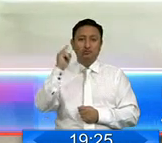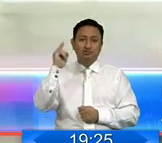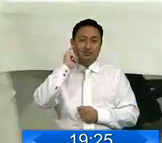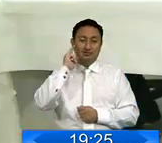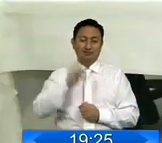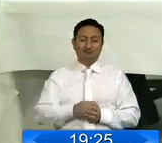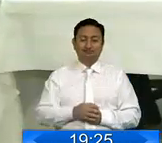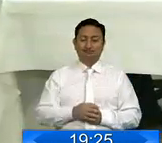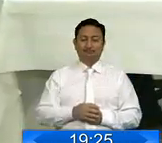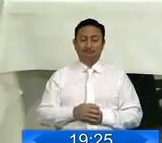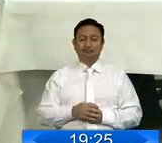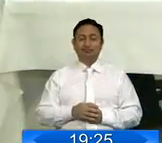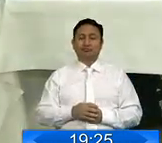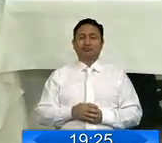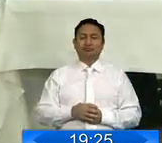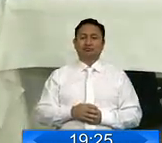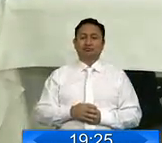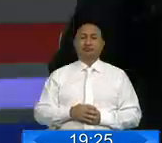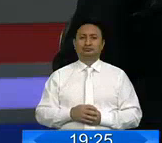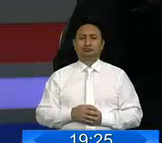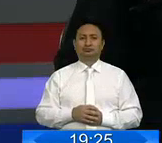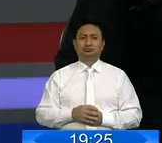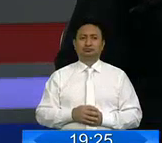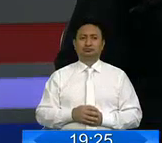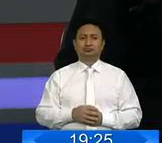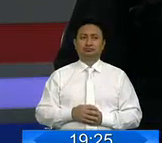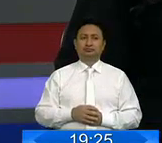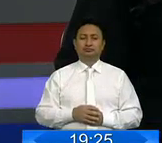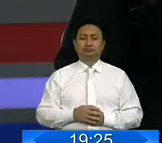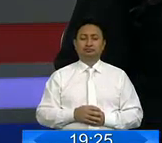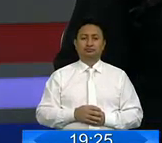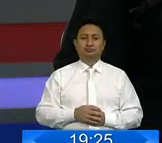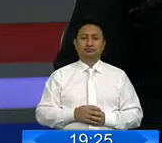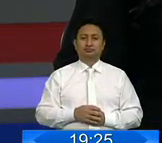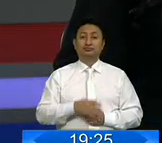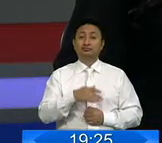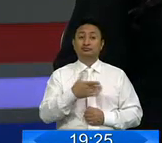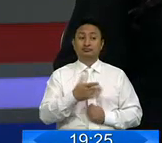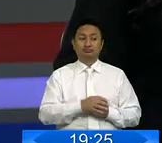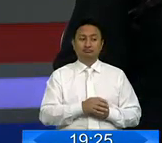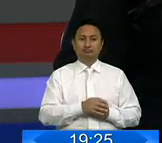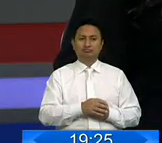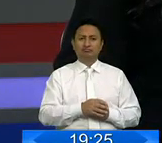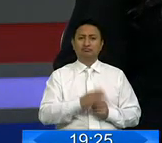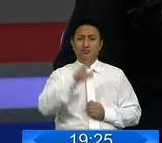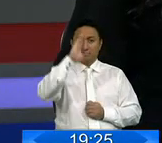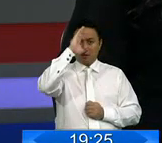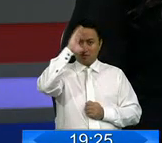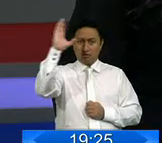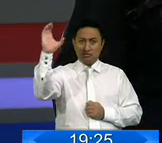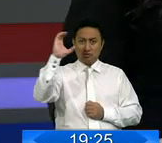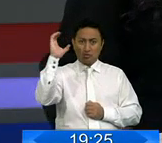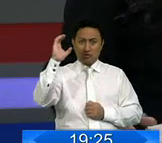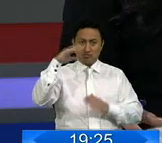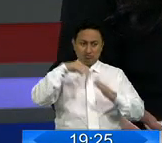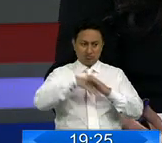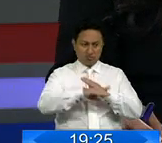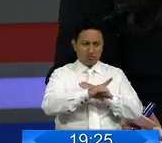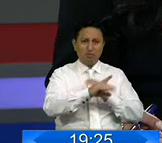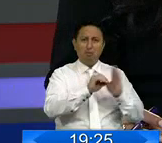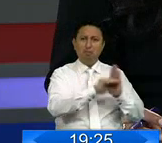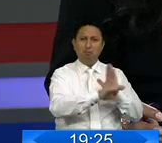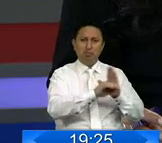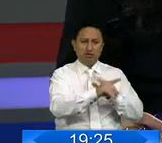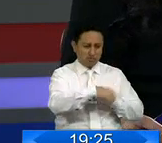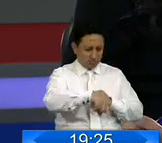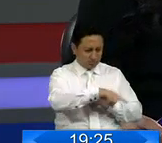Quito informó Iván Casamen. Una improvisada bodega fue allanada por la policía colombiana, en donde se encontró decenas